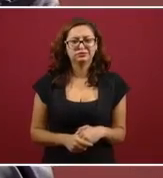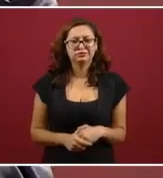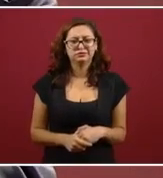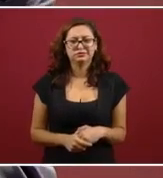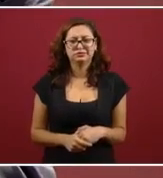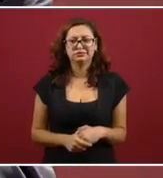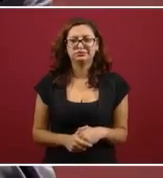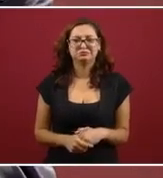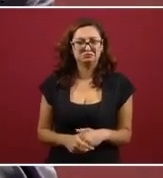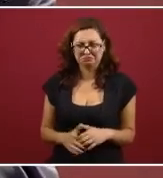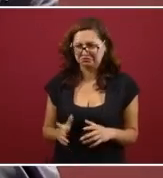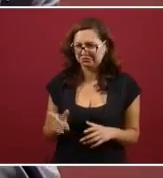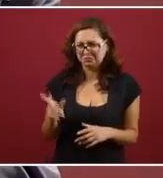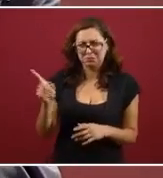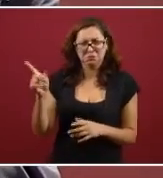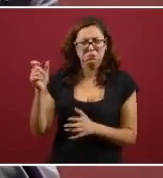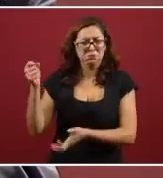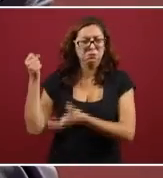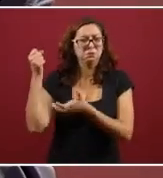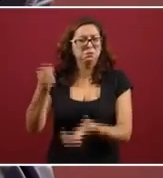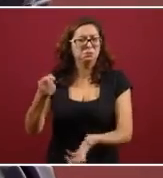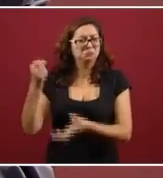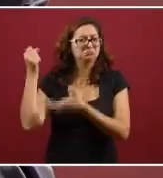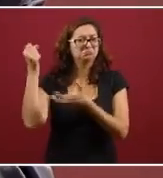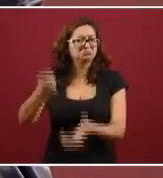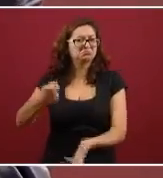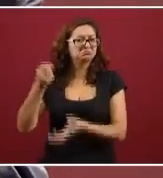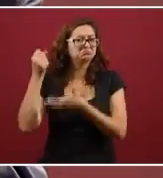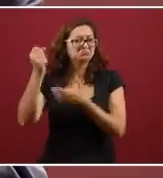están invirtiendo, por eso